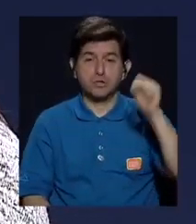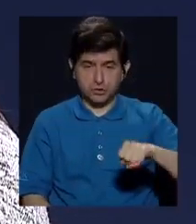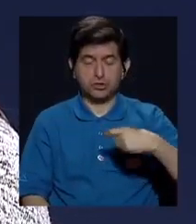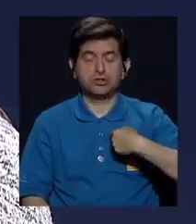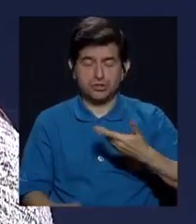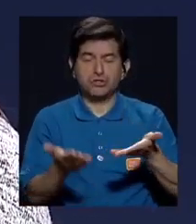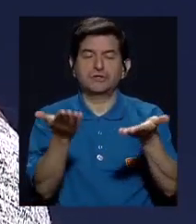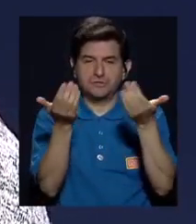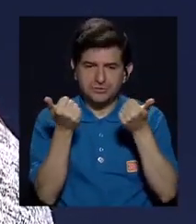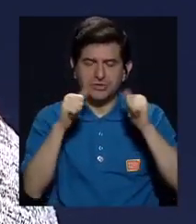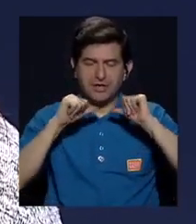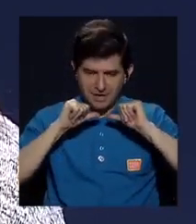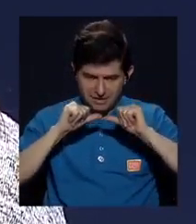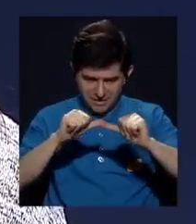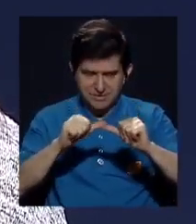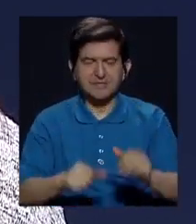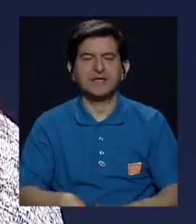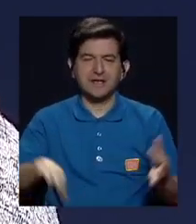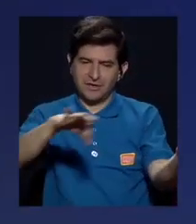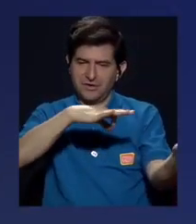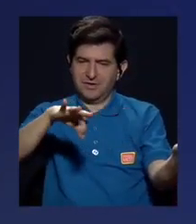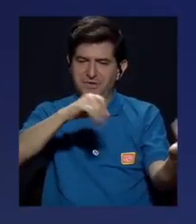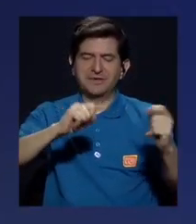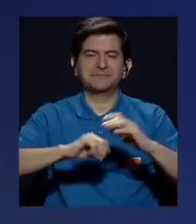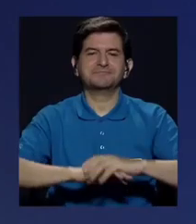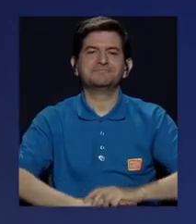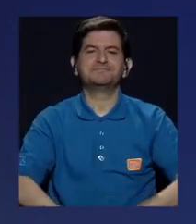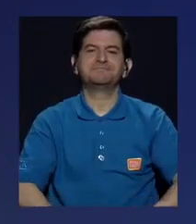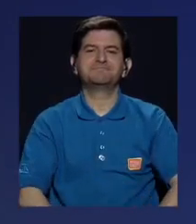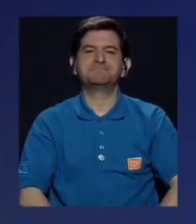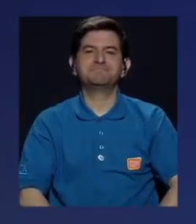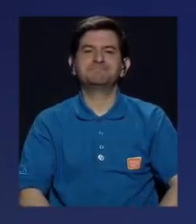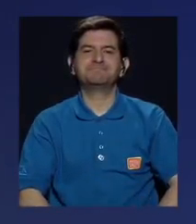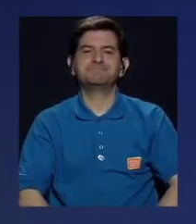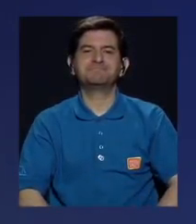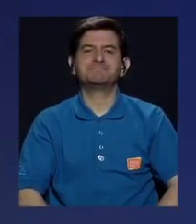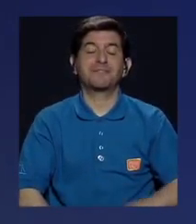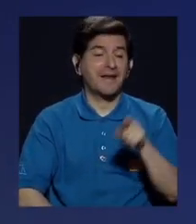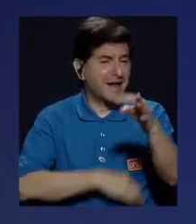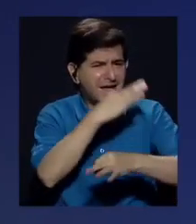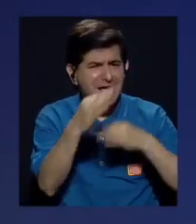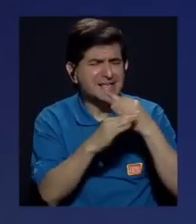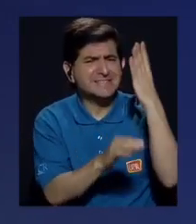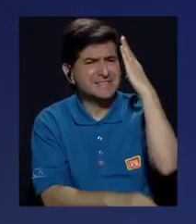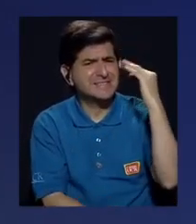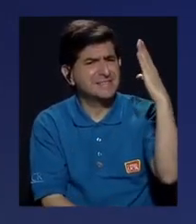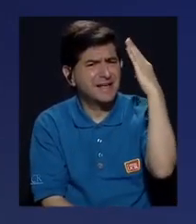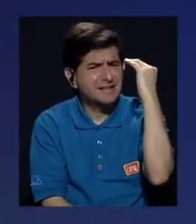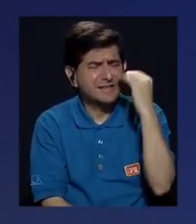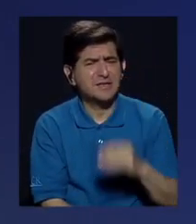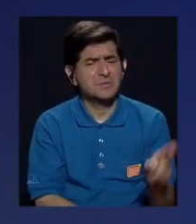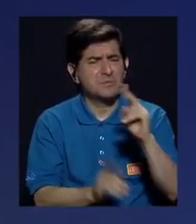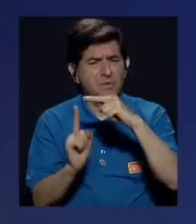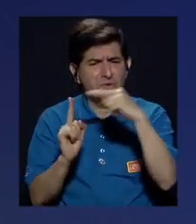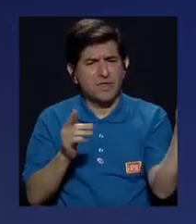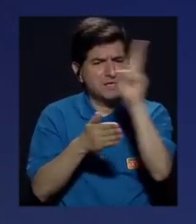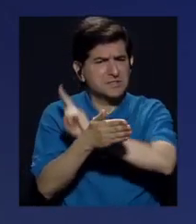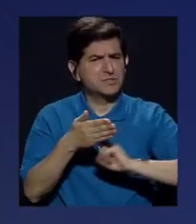quiero seguir por el lado del violín. Ahora, ¿cómo este tipo de experiencias a nivel